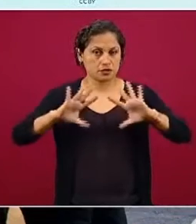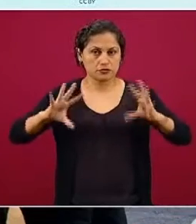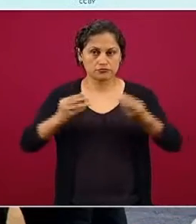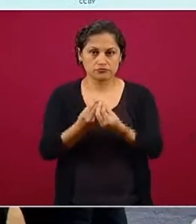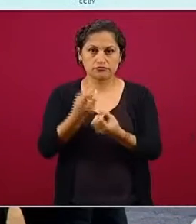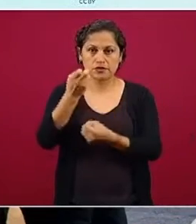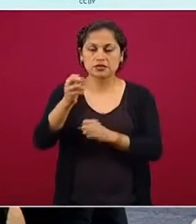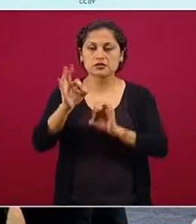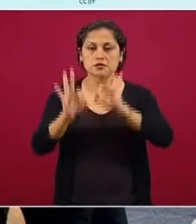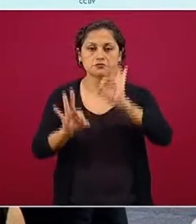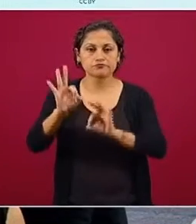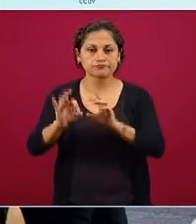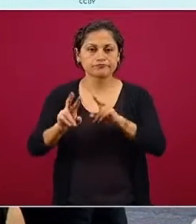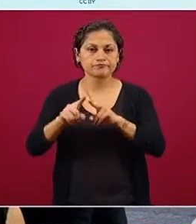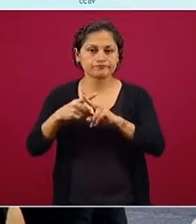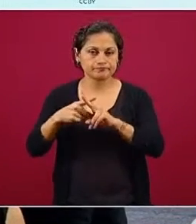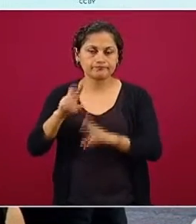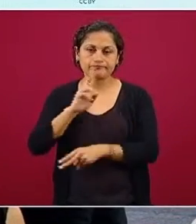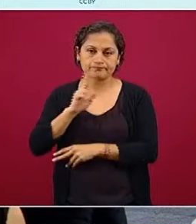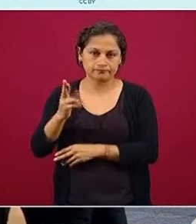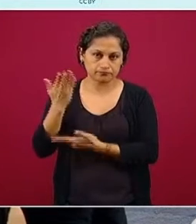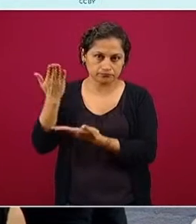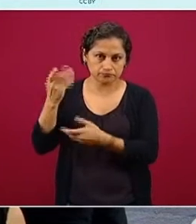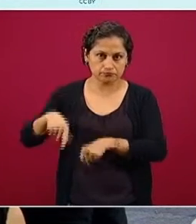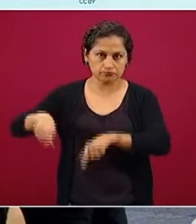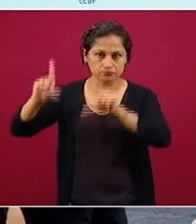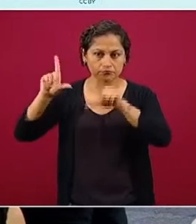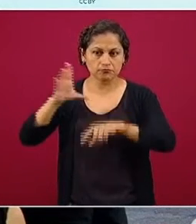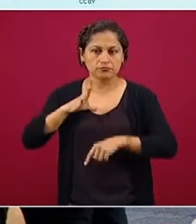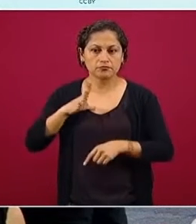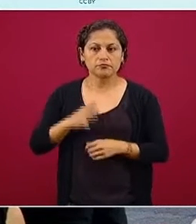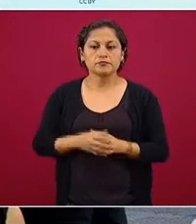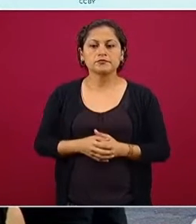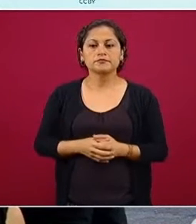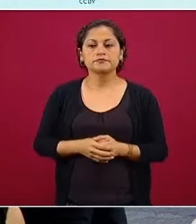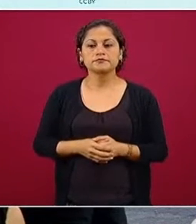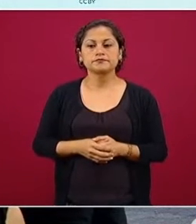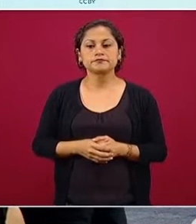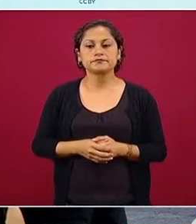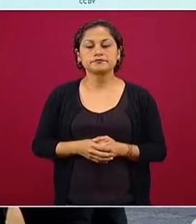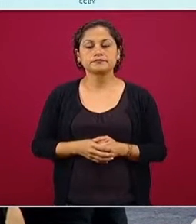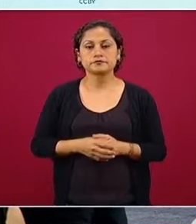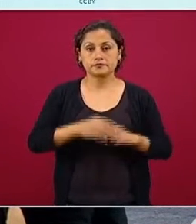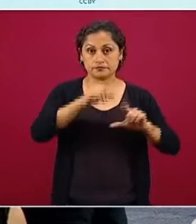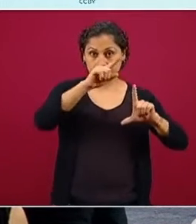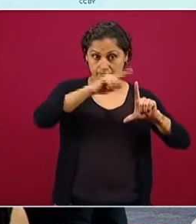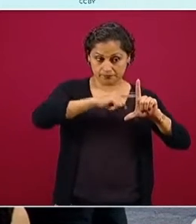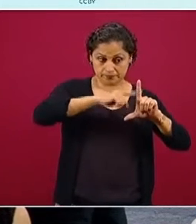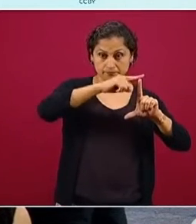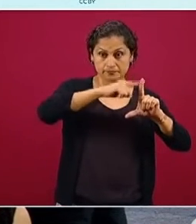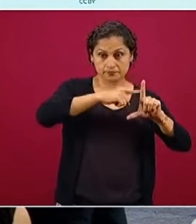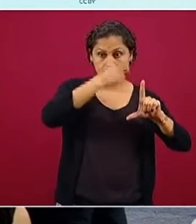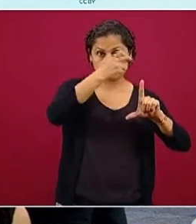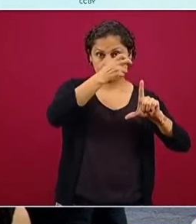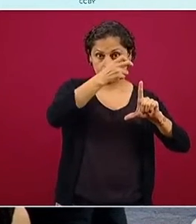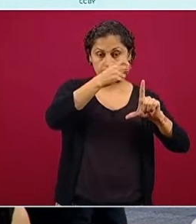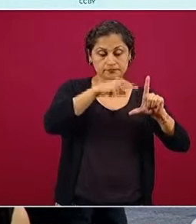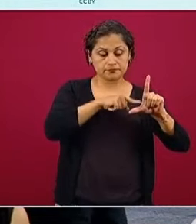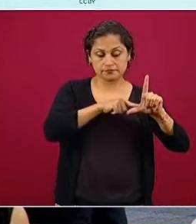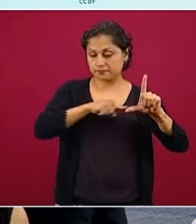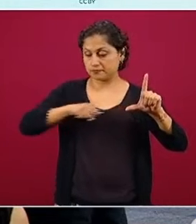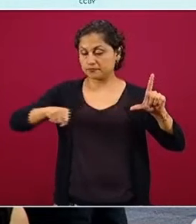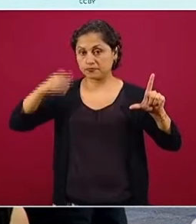incidencia de casos confirmados. Y aquí, en este eje, es el tiempo, y